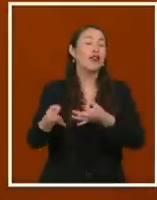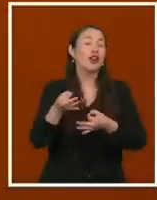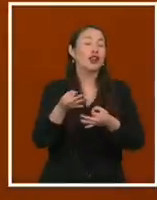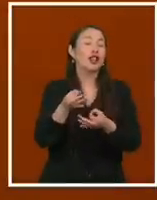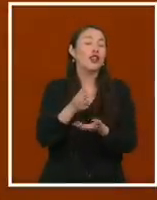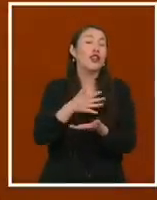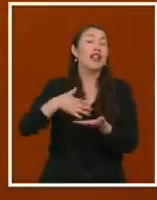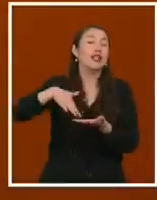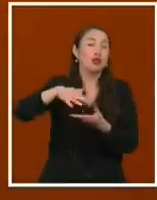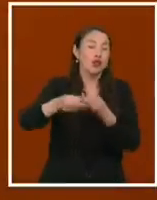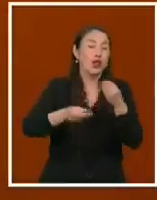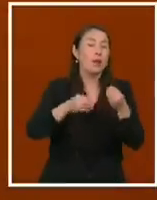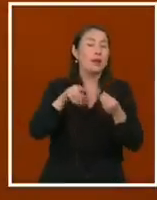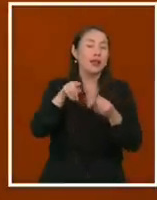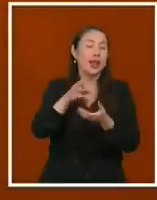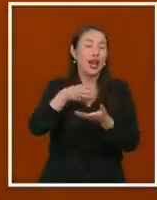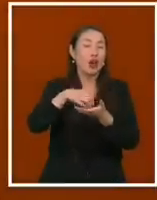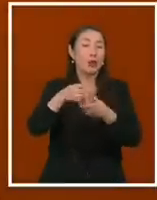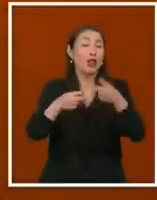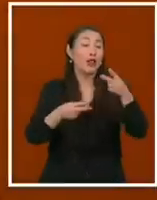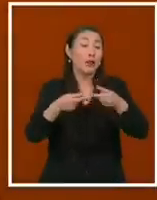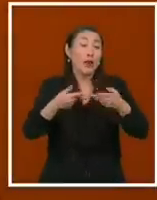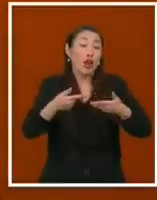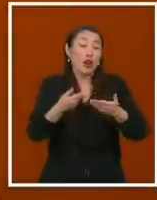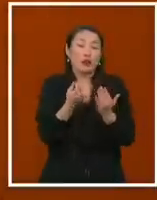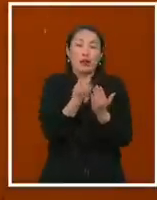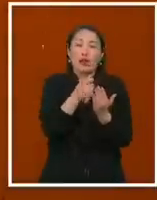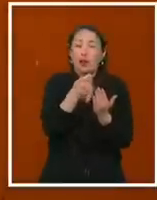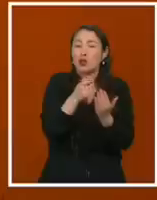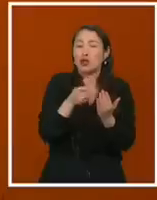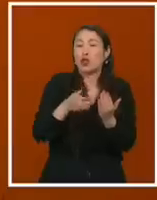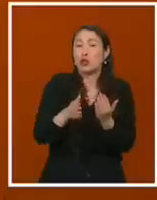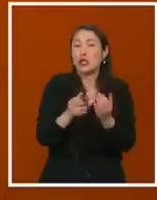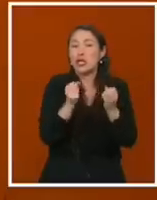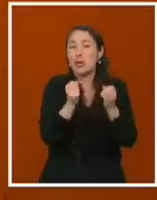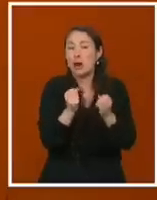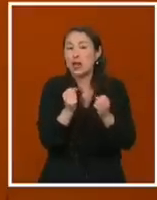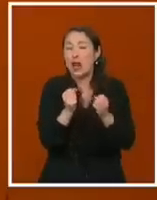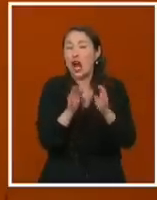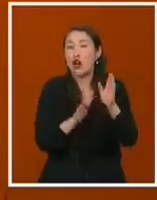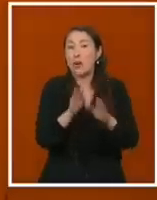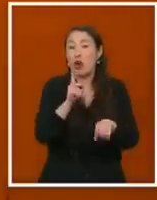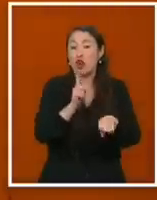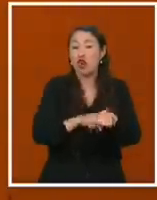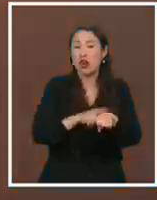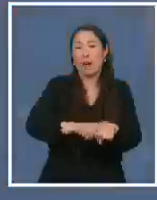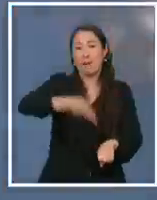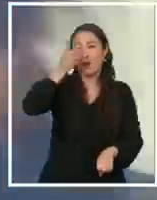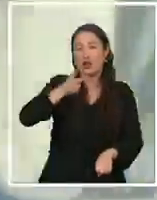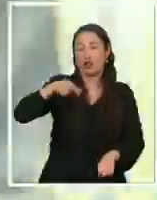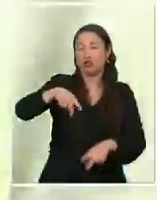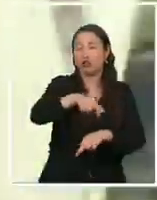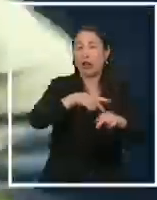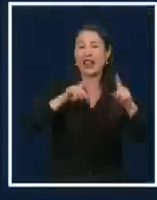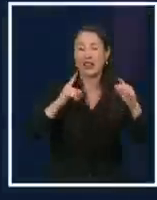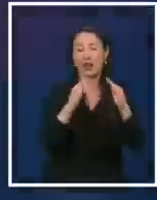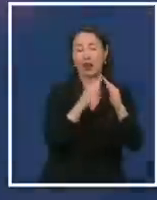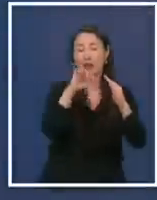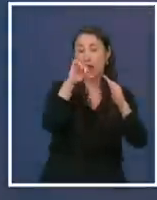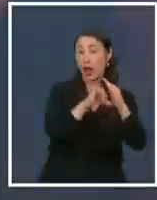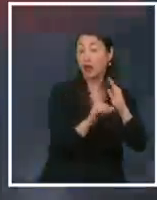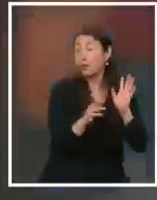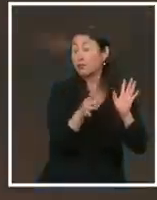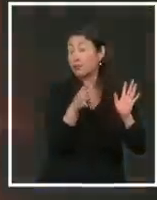Viña del Mar. Por supuesto, está en evaluación el poder fijar un toque de queda, Matías, y también, por supuesto, también conocer en